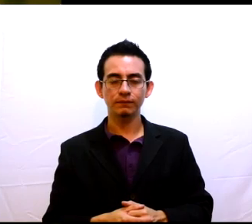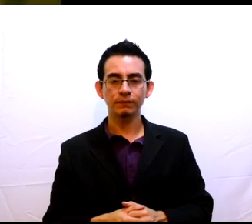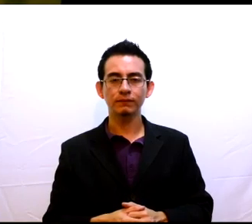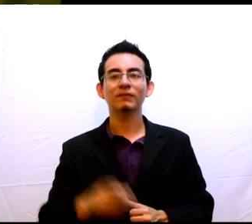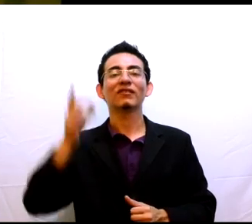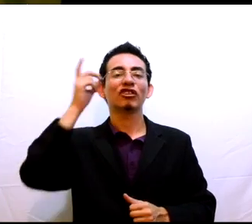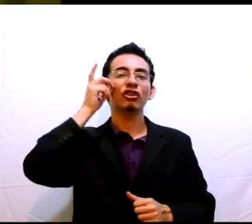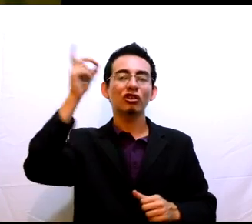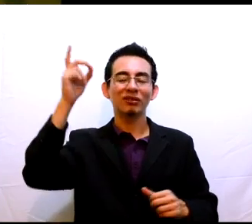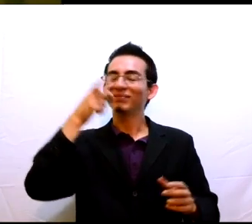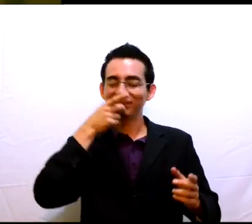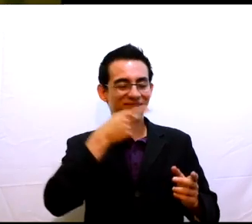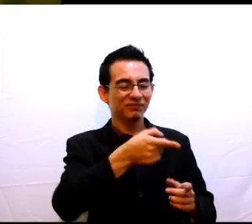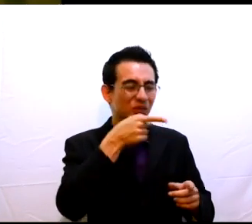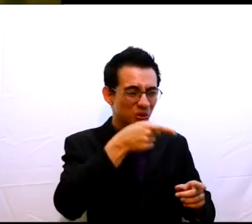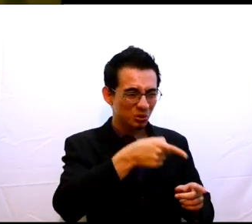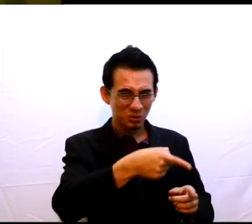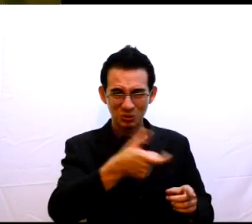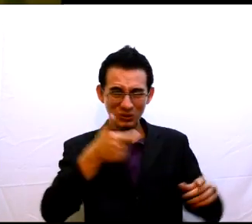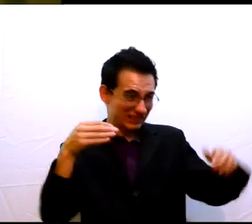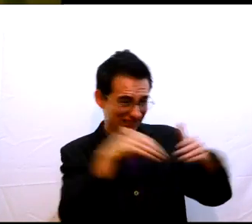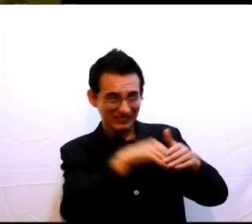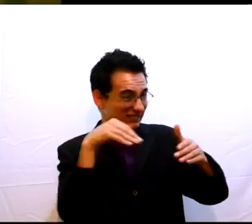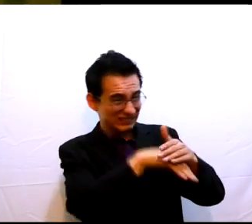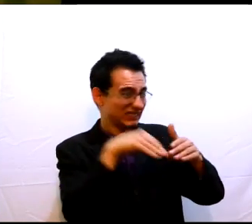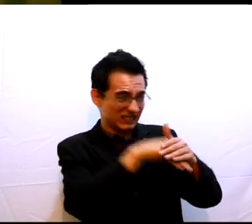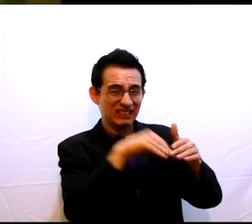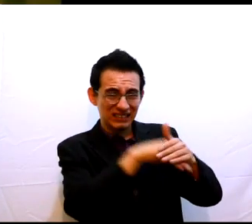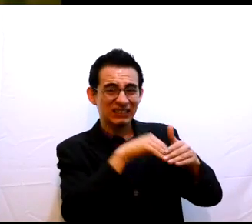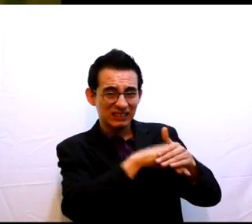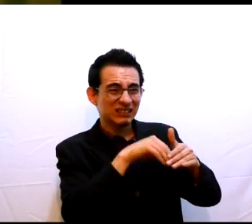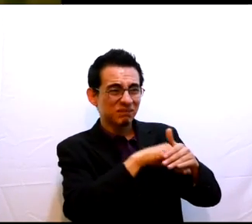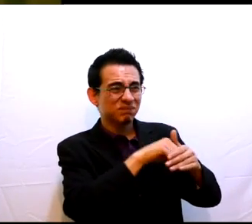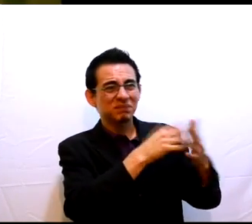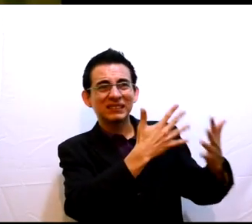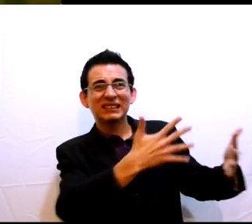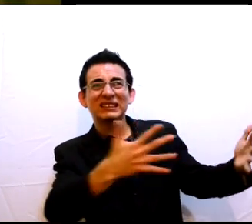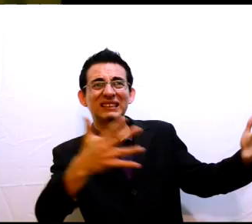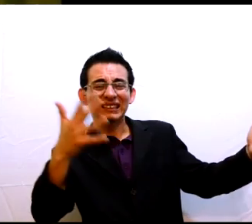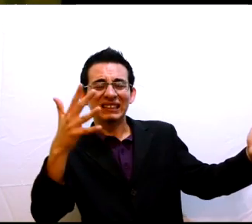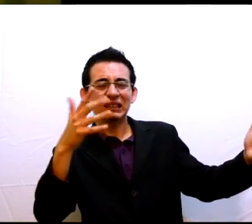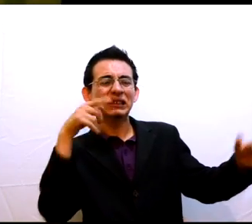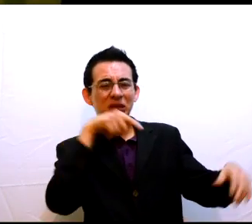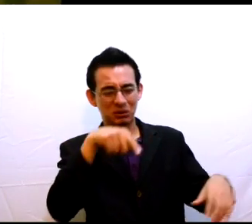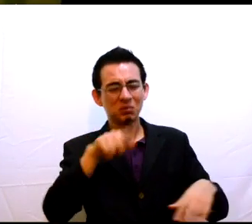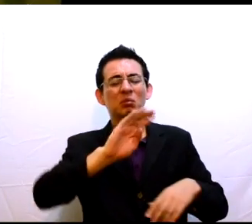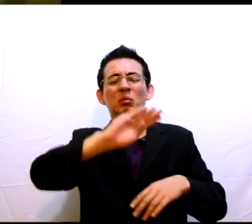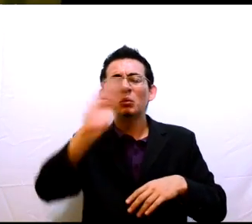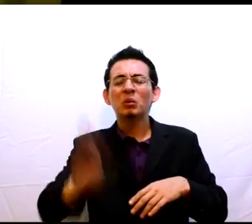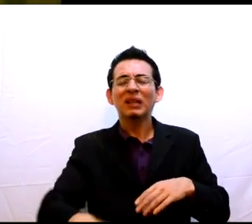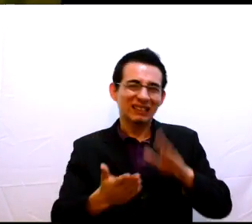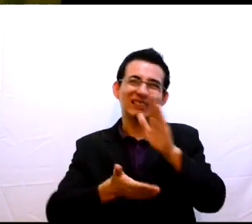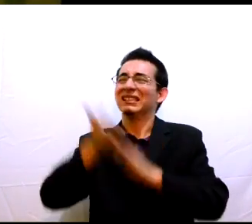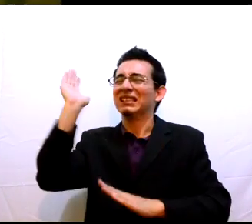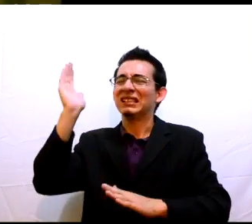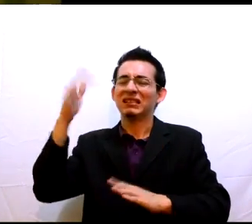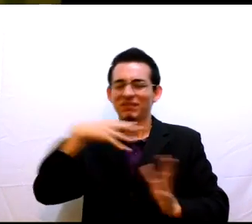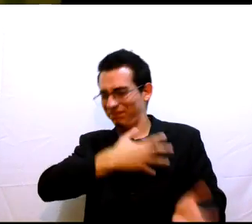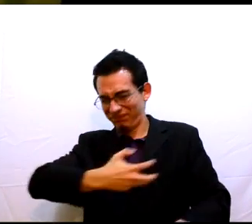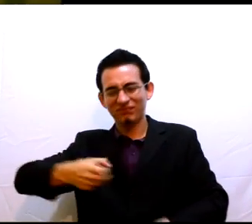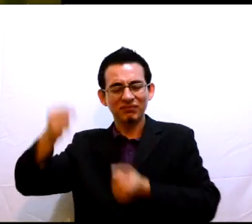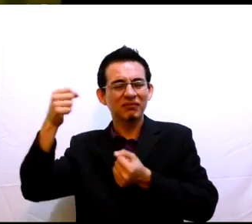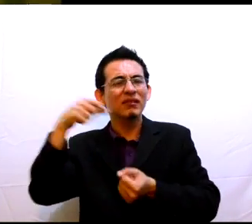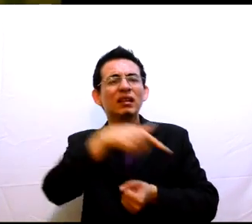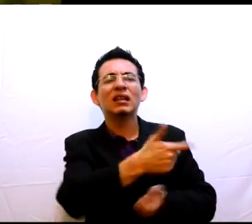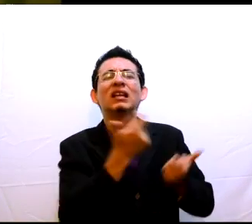dios le dijo necio esta noche vienen a pedirte tu alma y lo que has provisto de quién será así es el